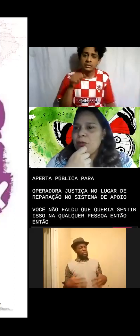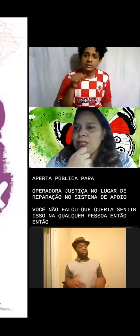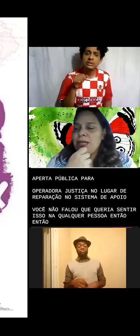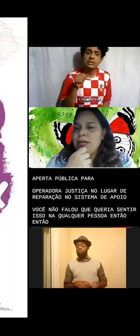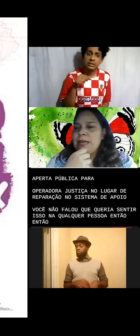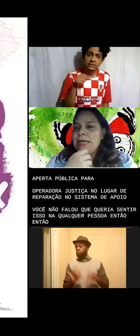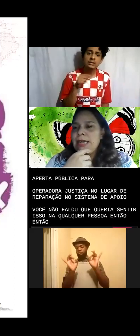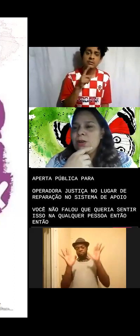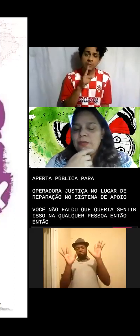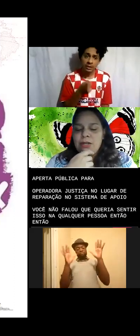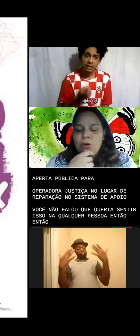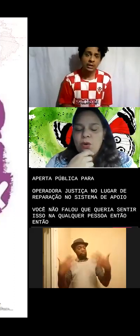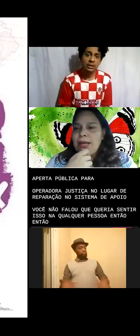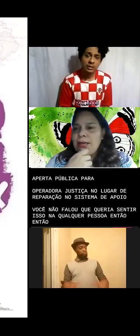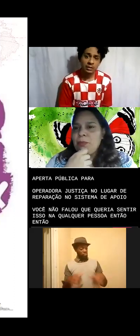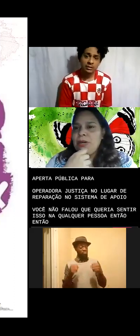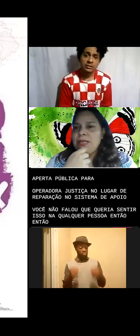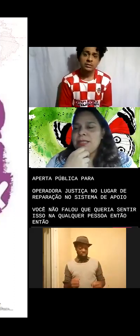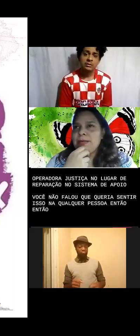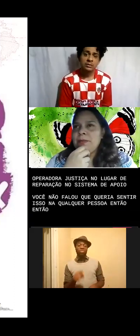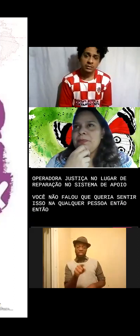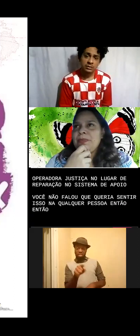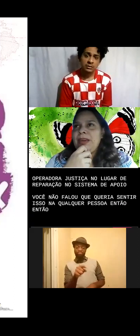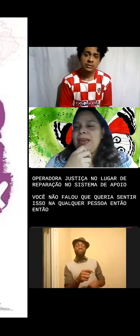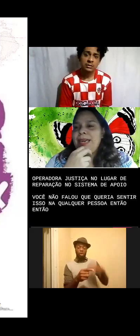bastante fuerte y el gobierno ahí, pues,